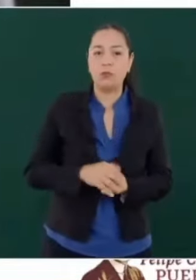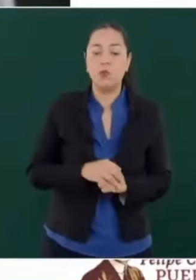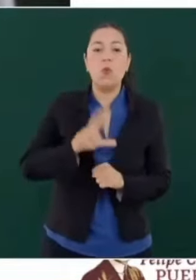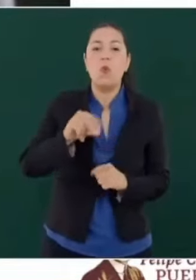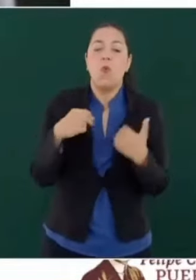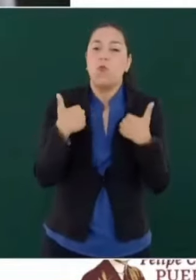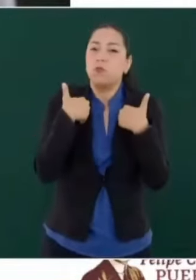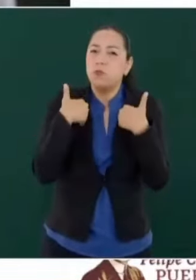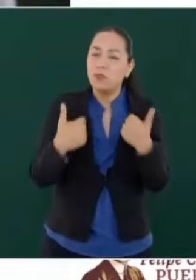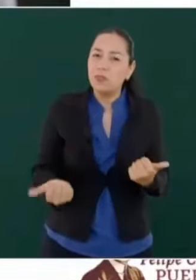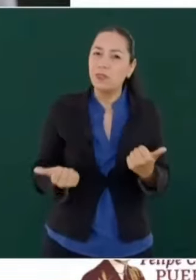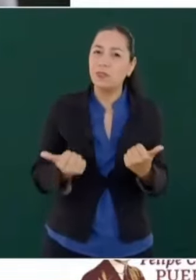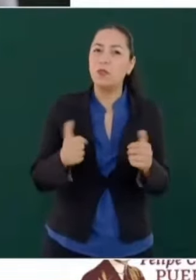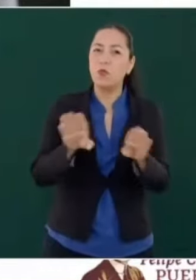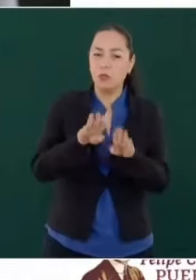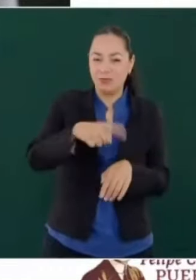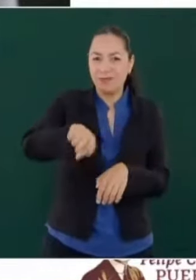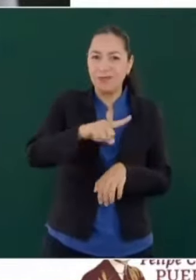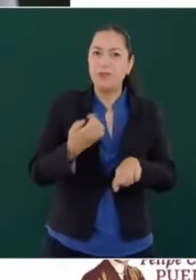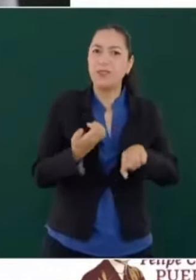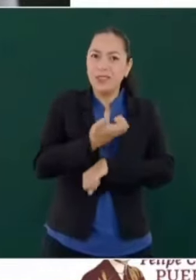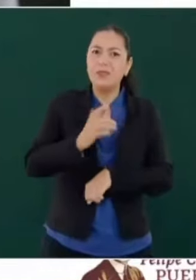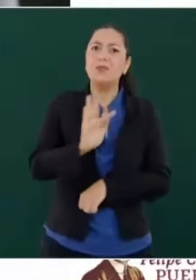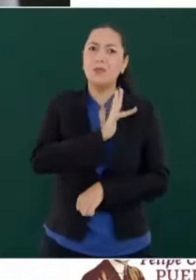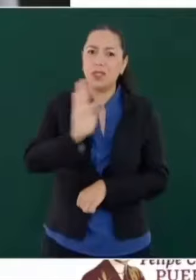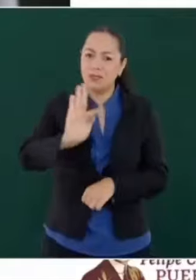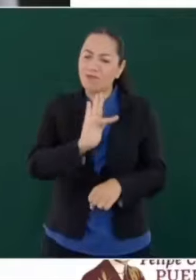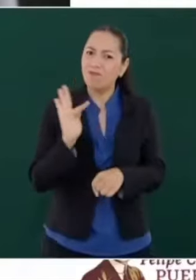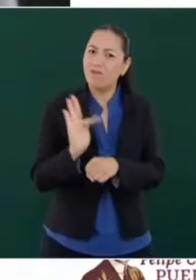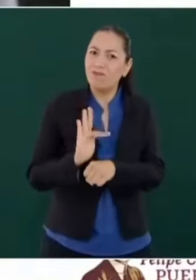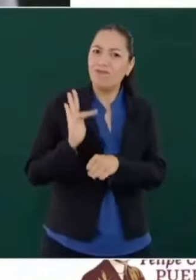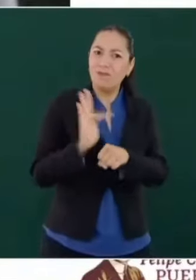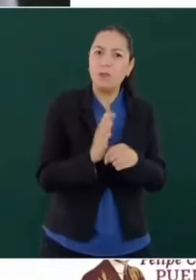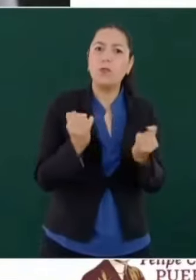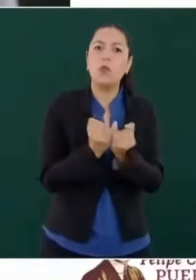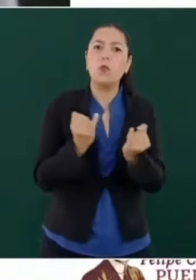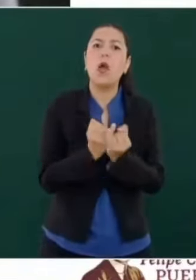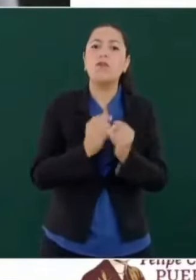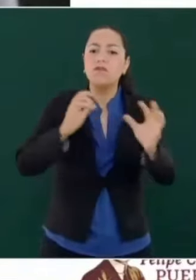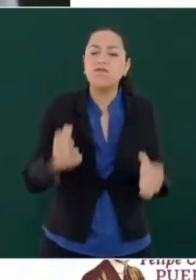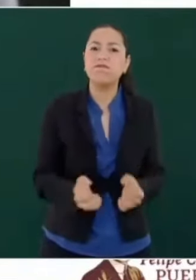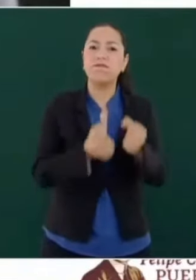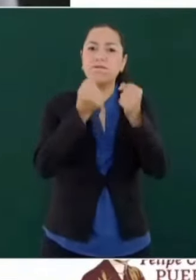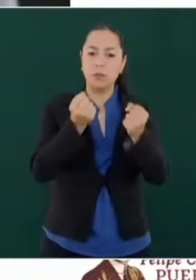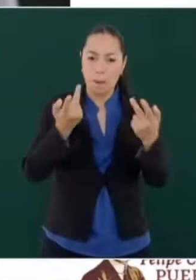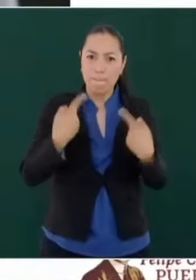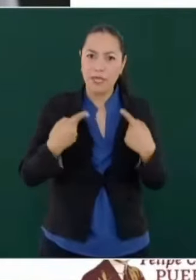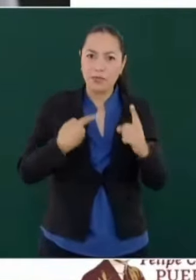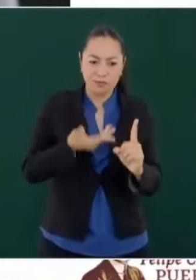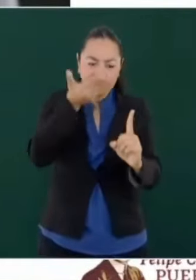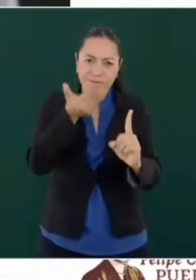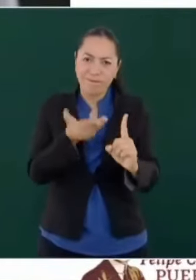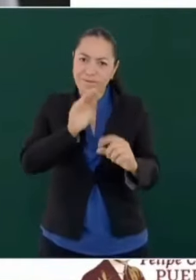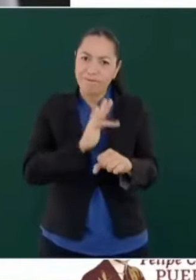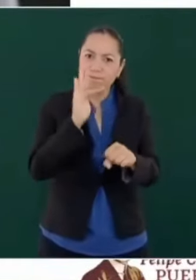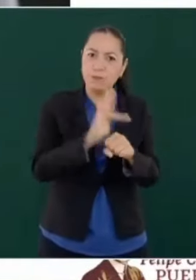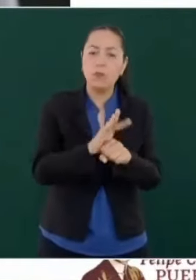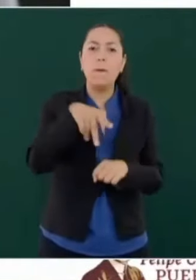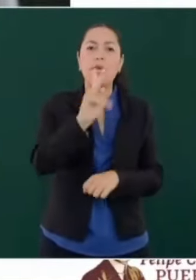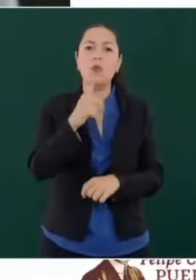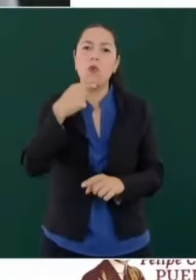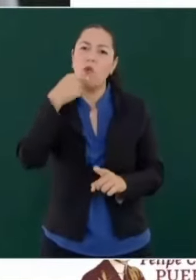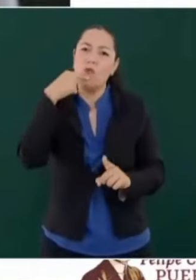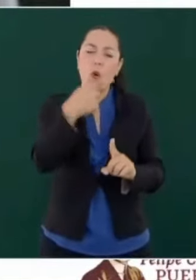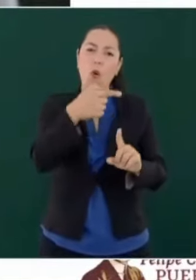entienden que un Estado pueda proteger y salvaguardar la vida de una persona sin juzgar